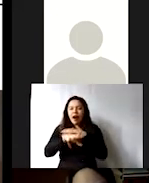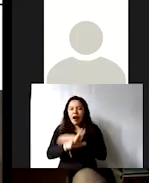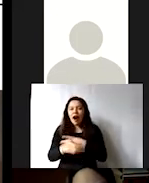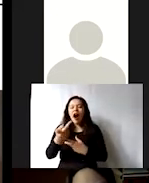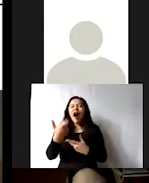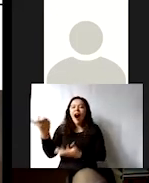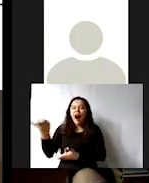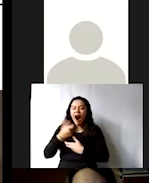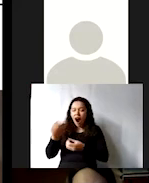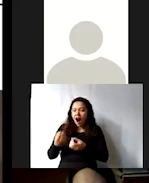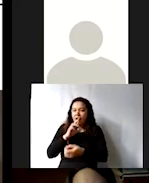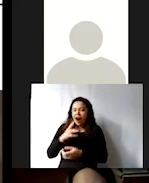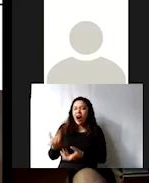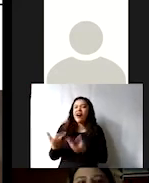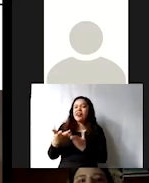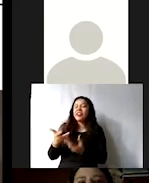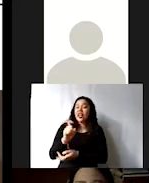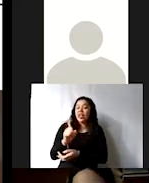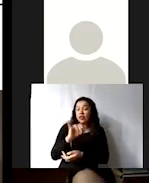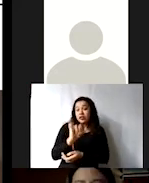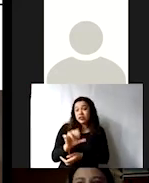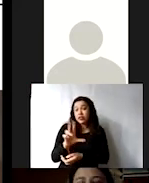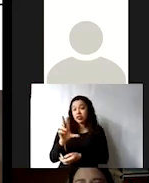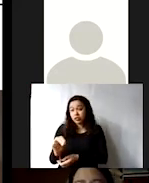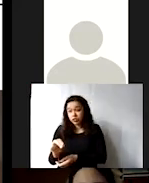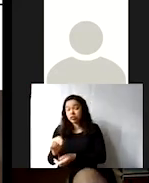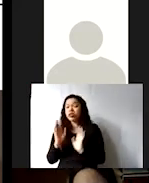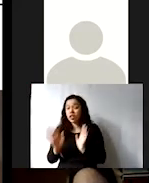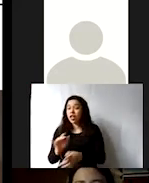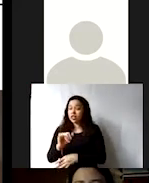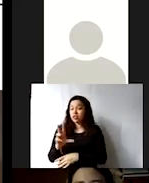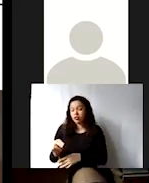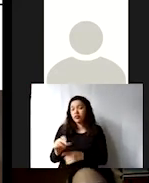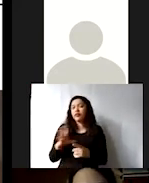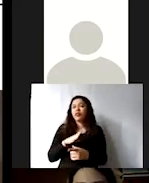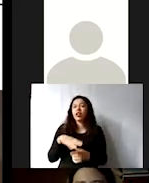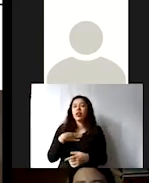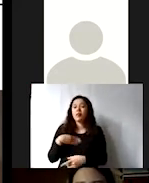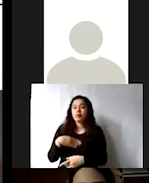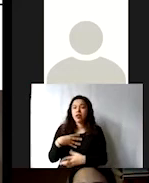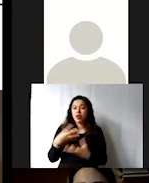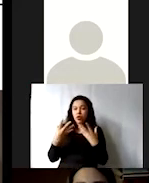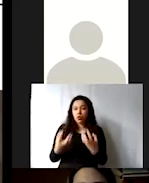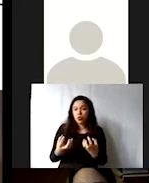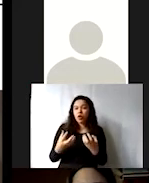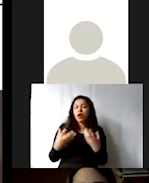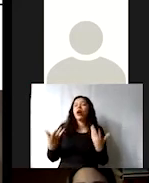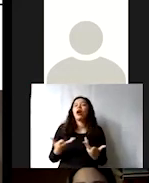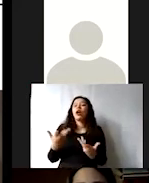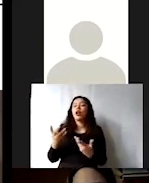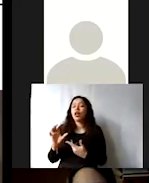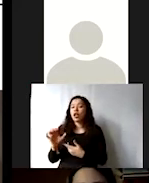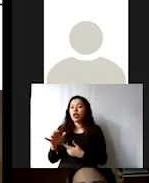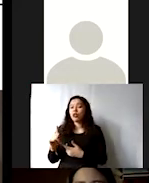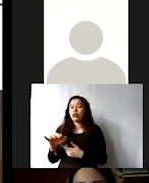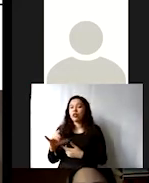ingresos, ya tienes agua o no tienes agua, tienes ya un baño seco, una ecotecnia en tu casa, no la